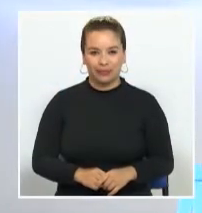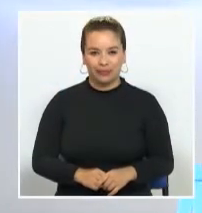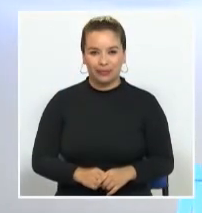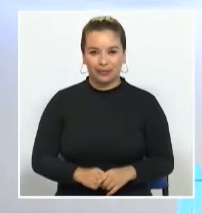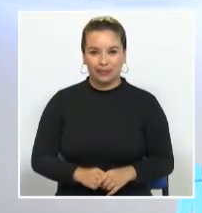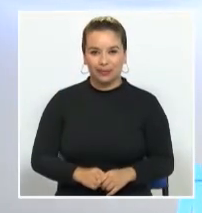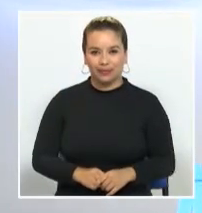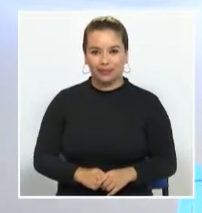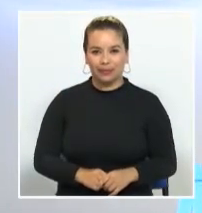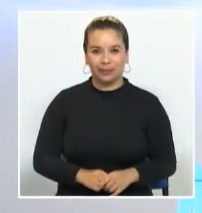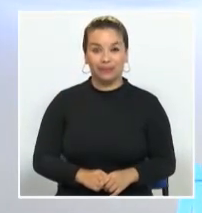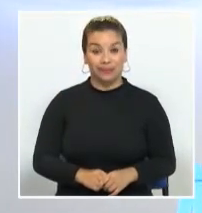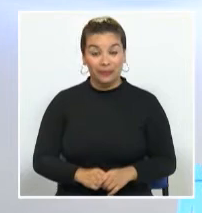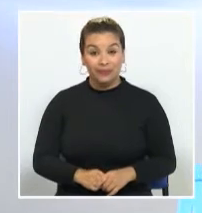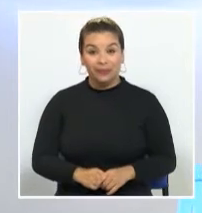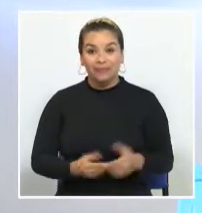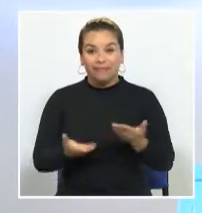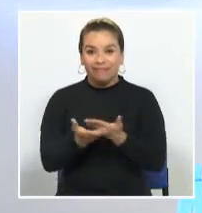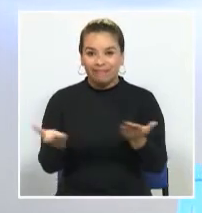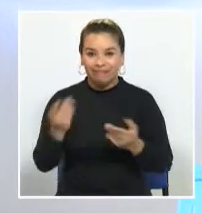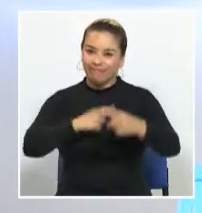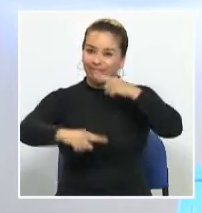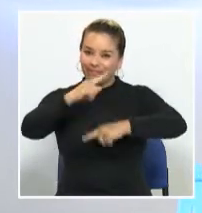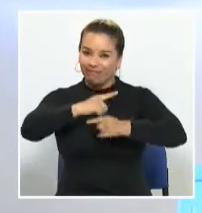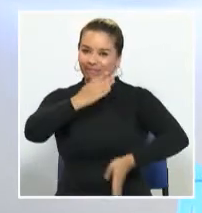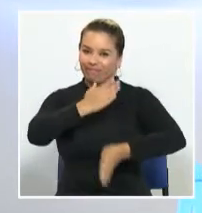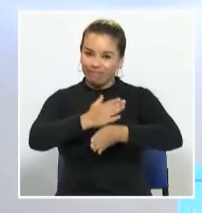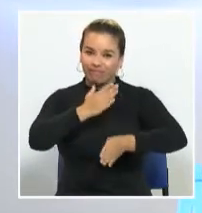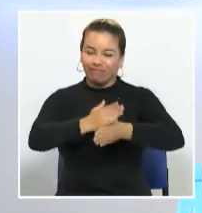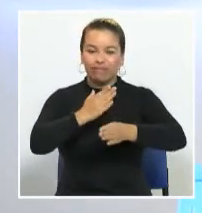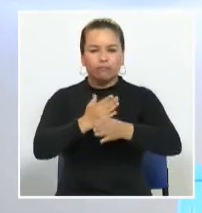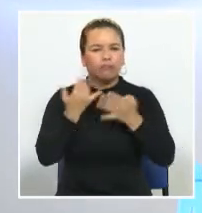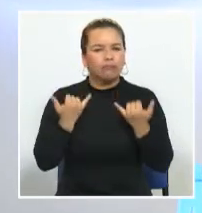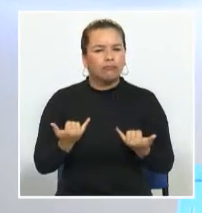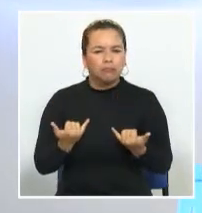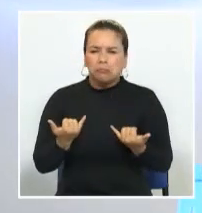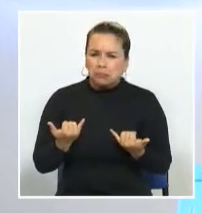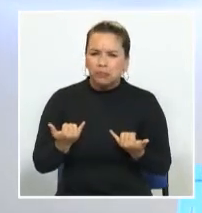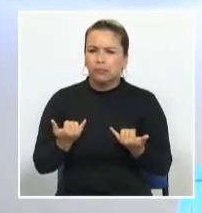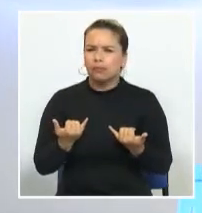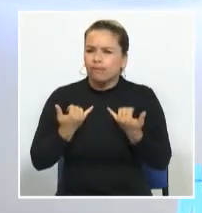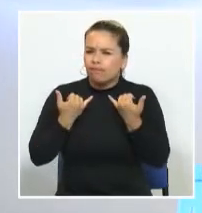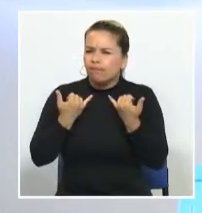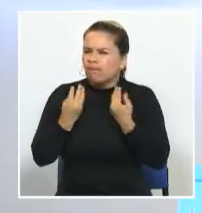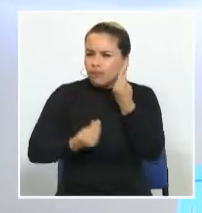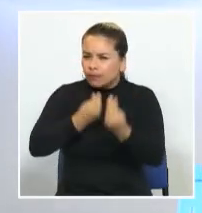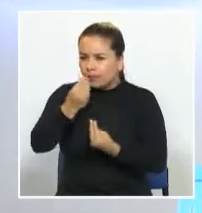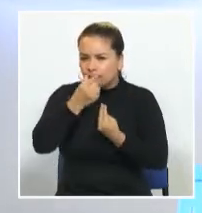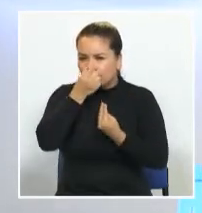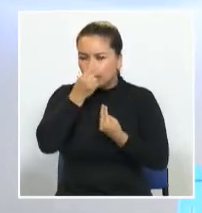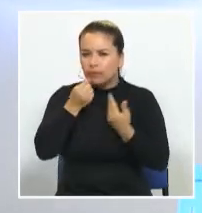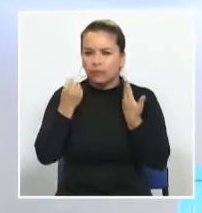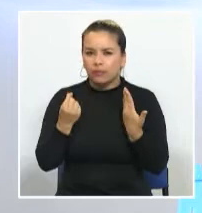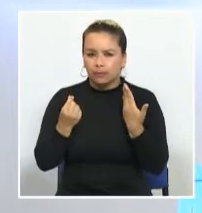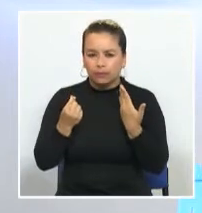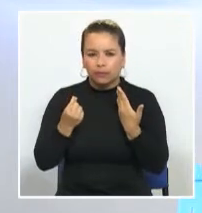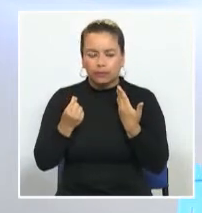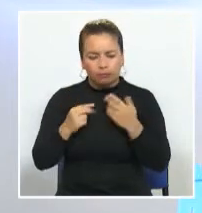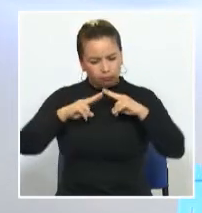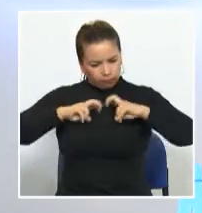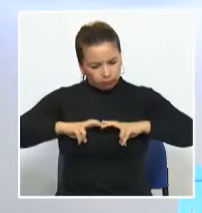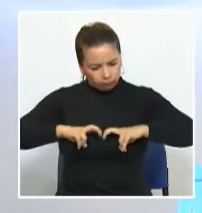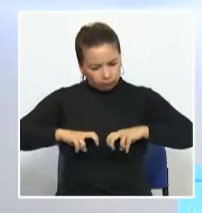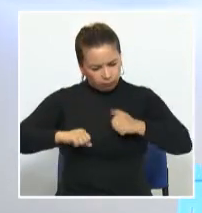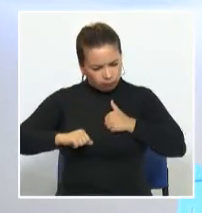Bueno, regresamos con ustedes para que nos demos un poco a la tarea de hacer una introspección y hacernos la